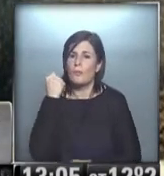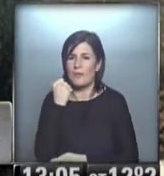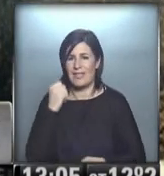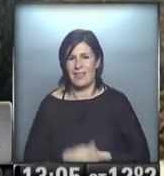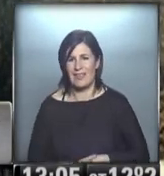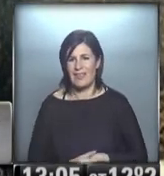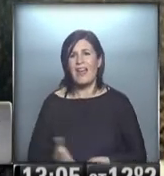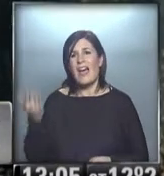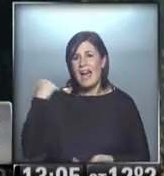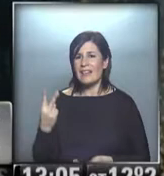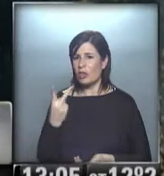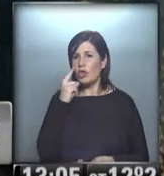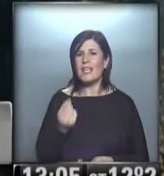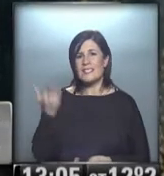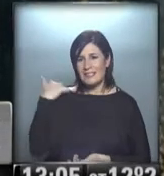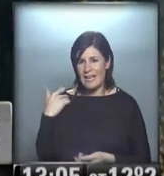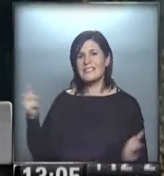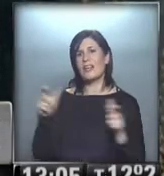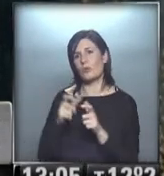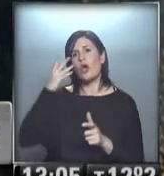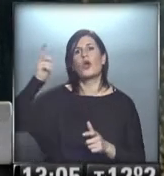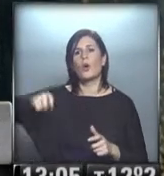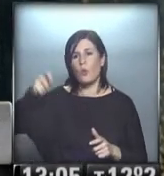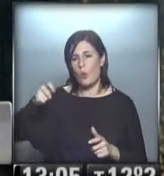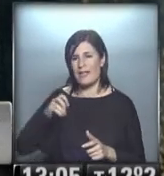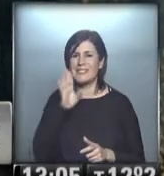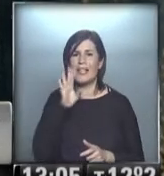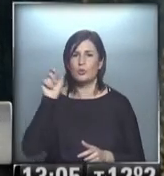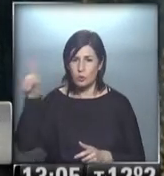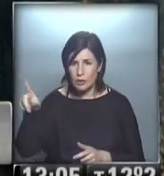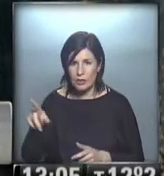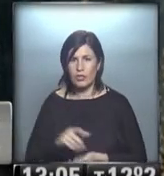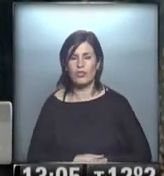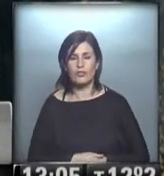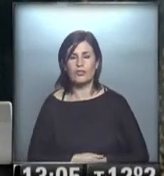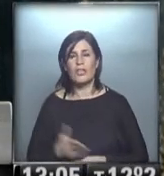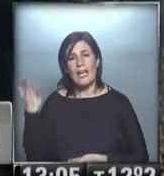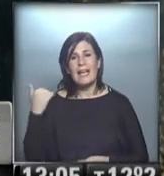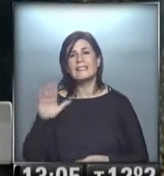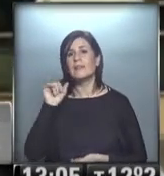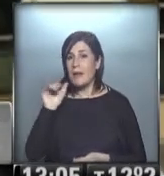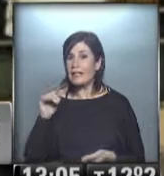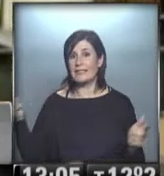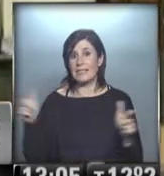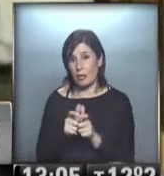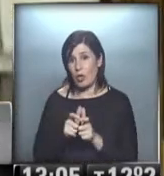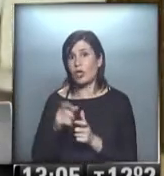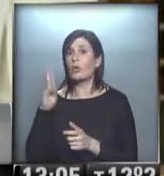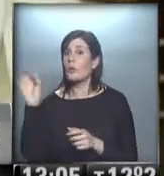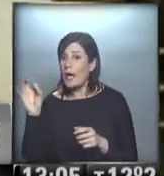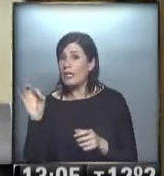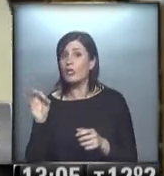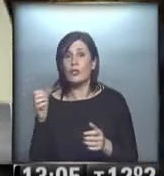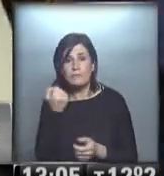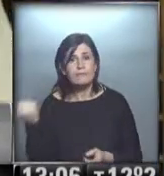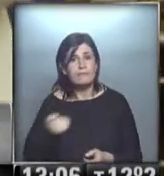de la audiencia con el juez Tomás Griesa en los tribunales de Nueva York. Durante el encuentro celebrado el martes, los bancos fiduciarios se fueron sin respuesta a